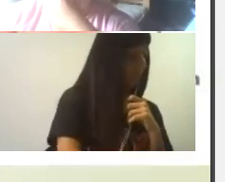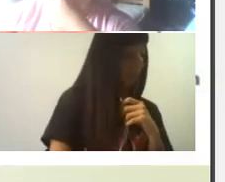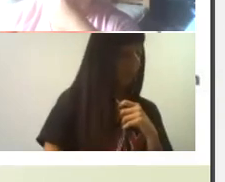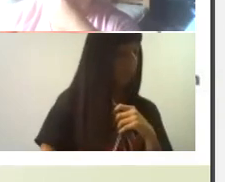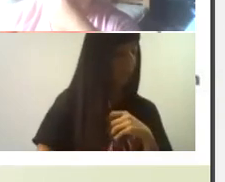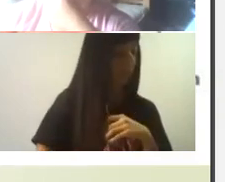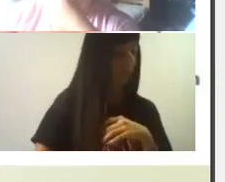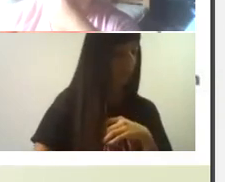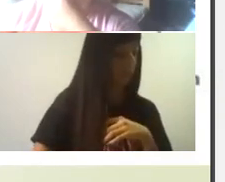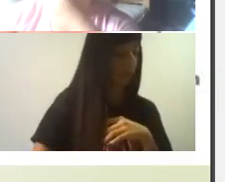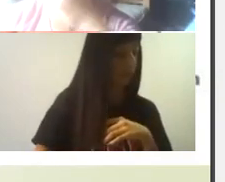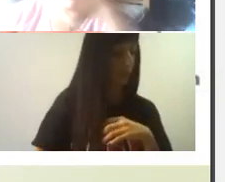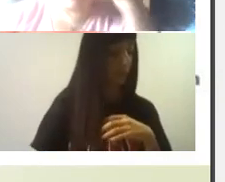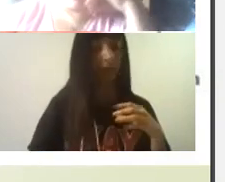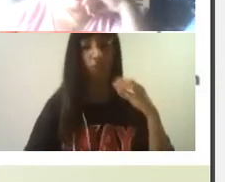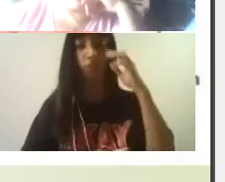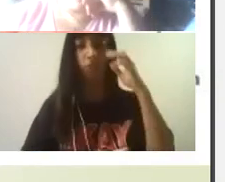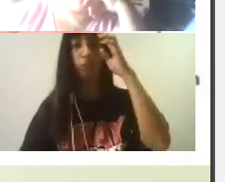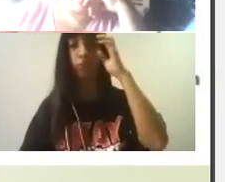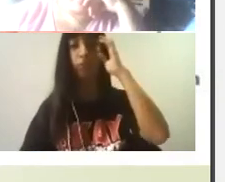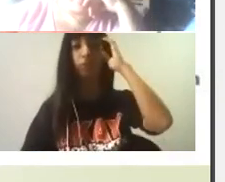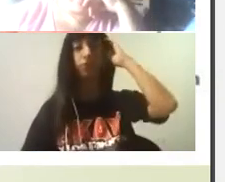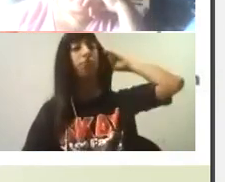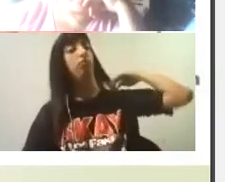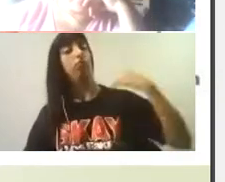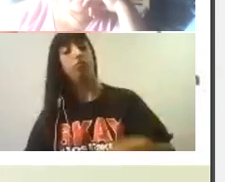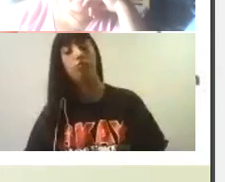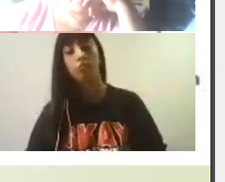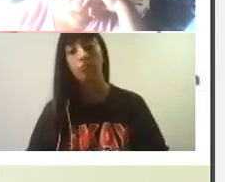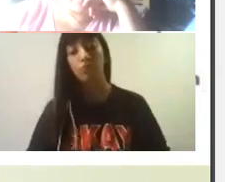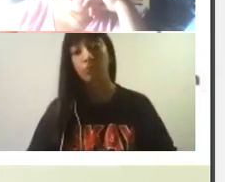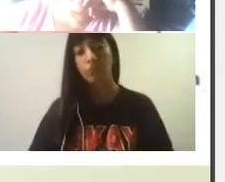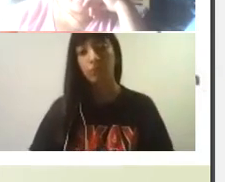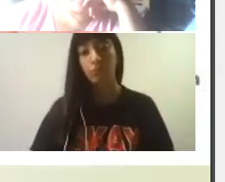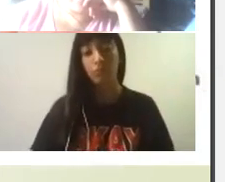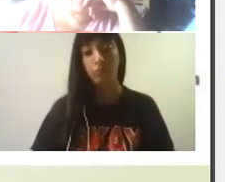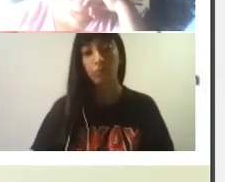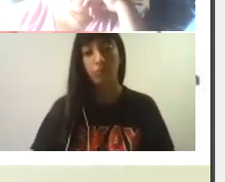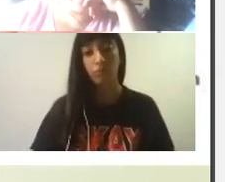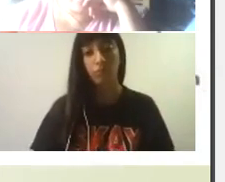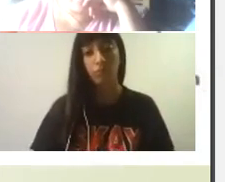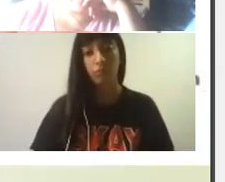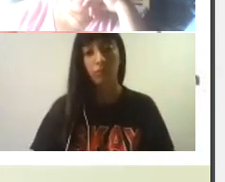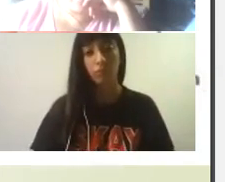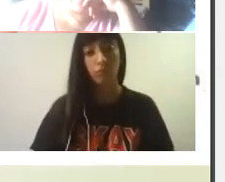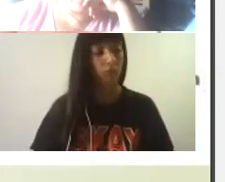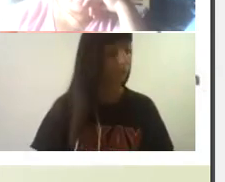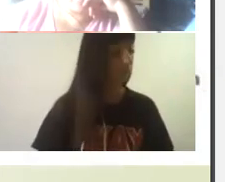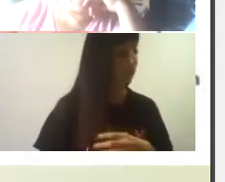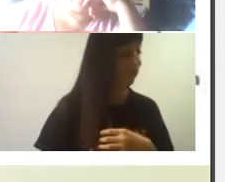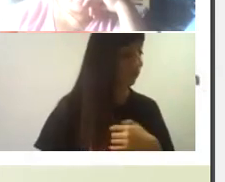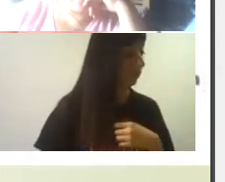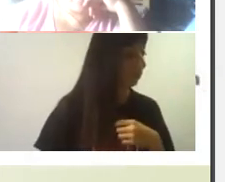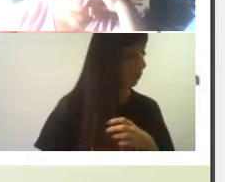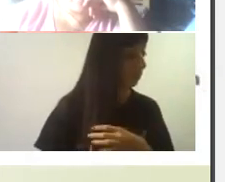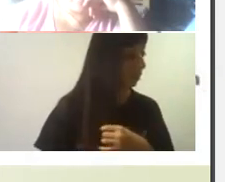Estas es específicamente las uniones celulares, ¿sí? Los tejidos están divididos en el libro entonces entre conectivos, epiteliales y ¿cuál